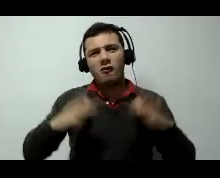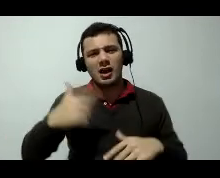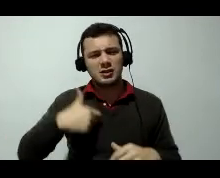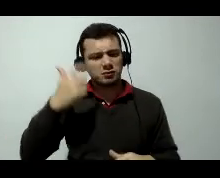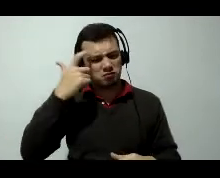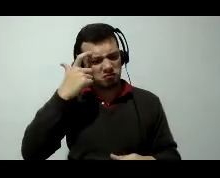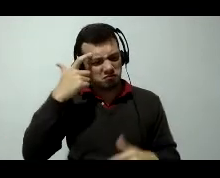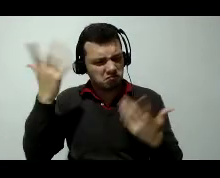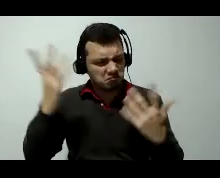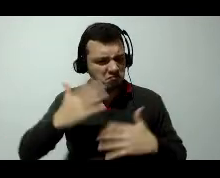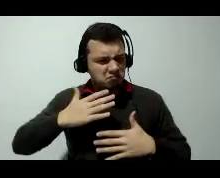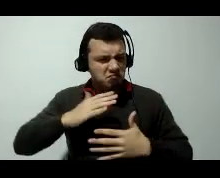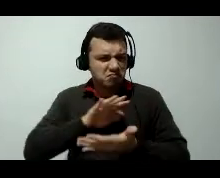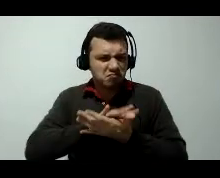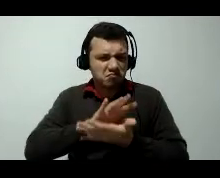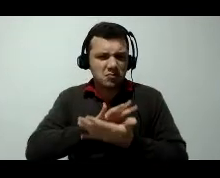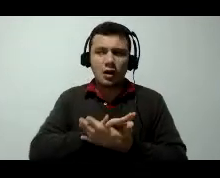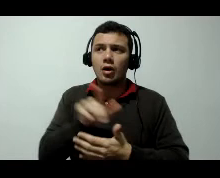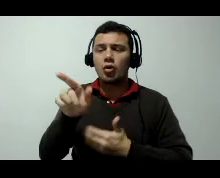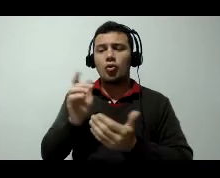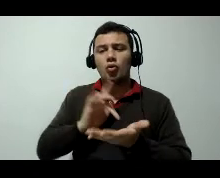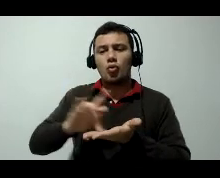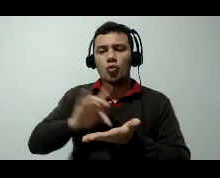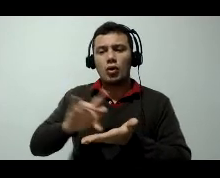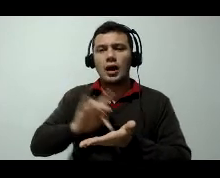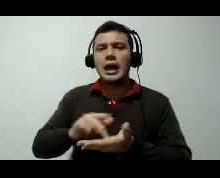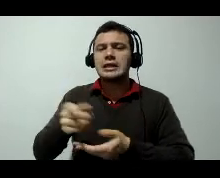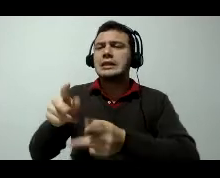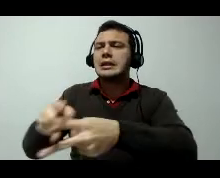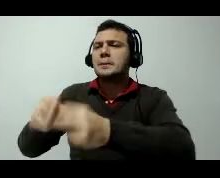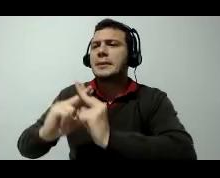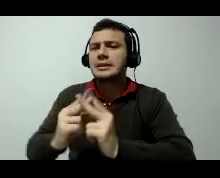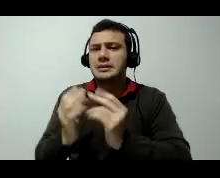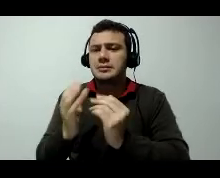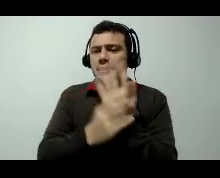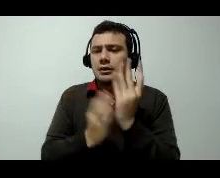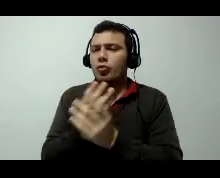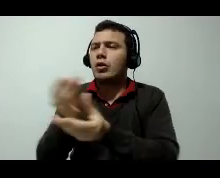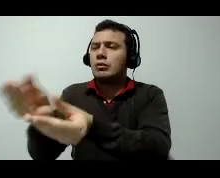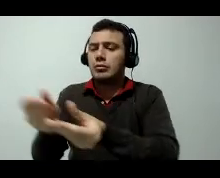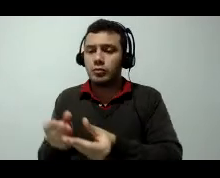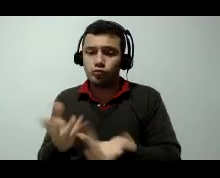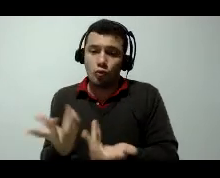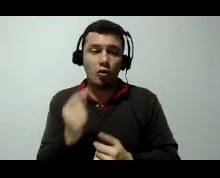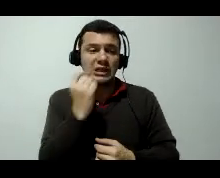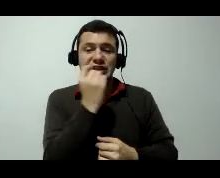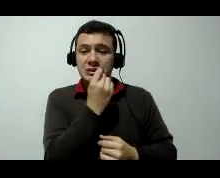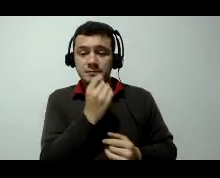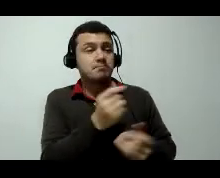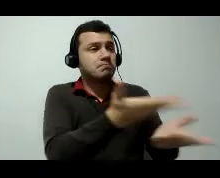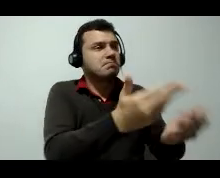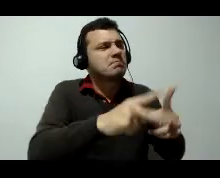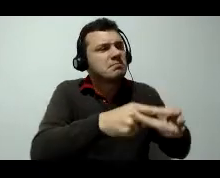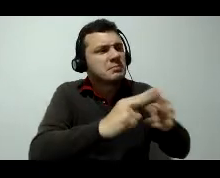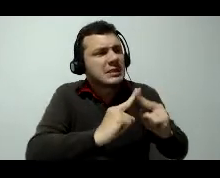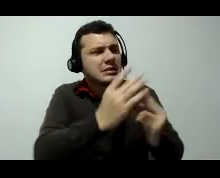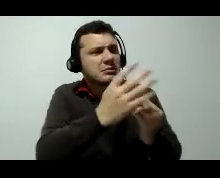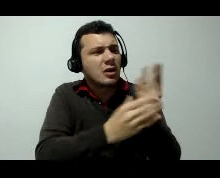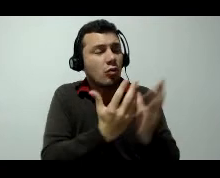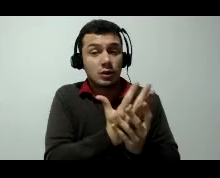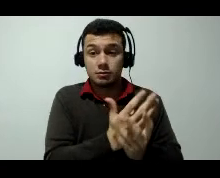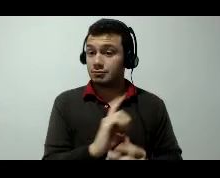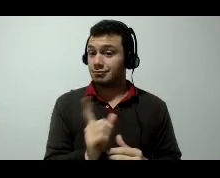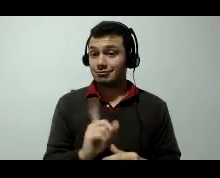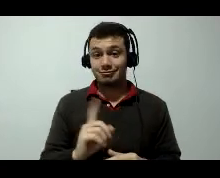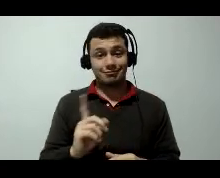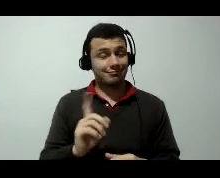para que me presten una caja de guantes mientras llegan los guantes, o voy para odontología. O sea, en estos momentos no nos podemos dar esos lujos, sino que tenemos que tener